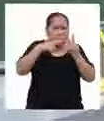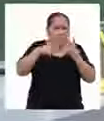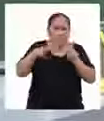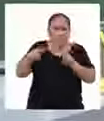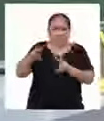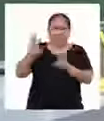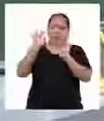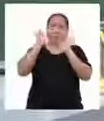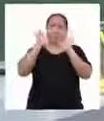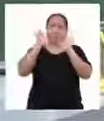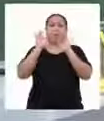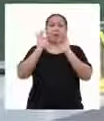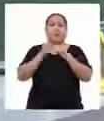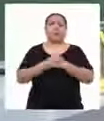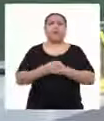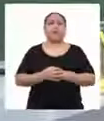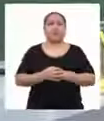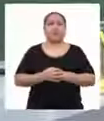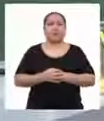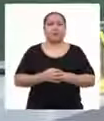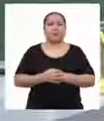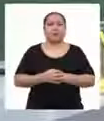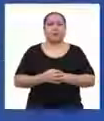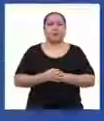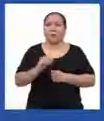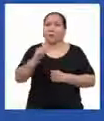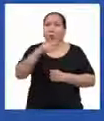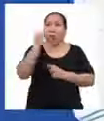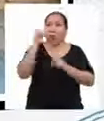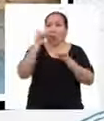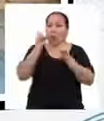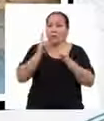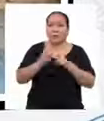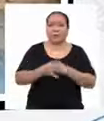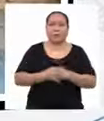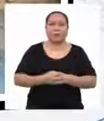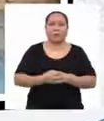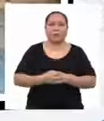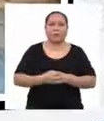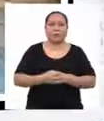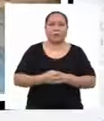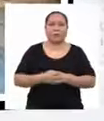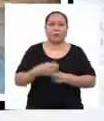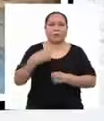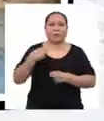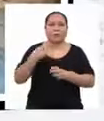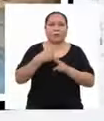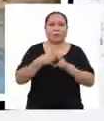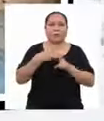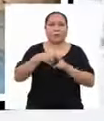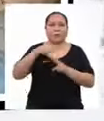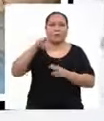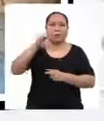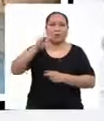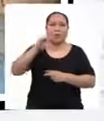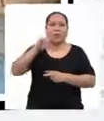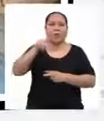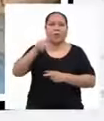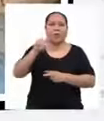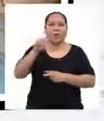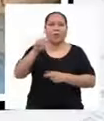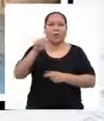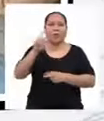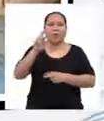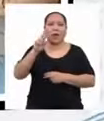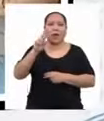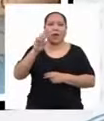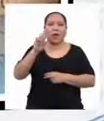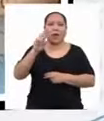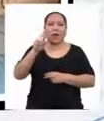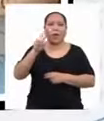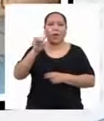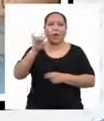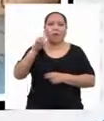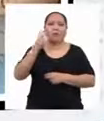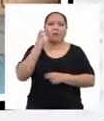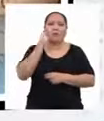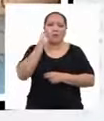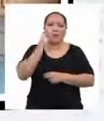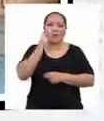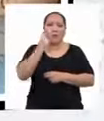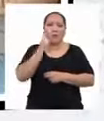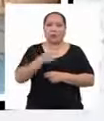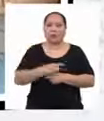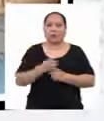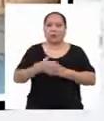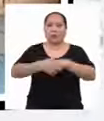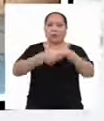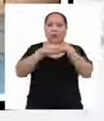peligro. Tengo por aquí otra pregunta. Hola, soy Caroline Quispen de la región de Chiclayo. Quiero mandar saludos